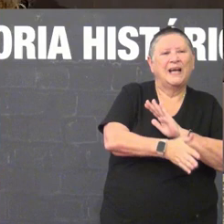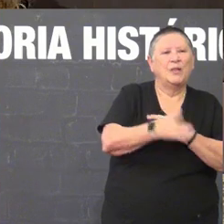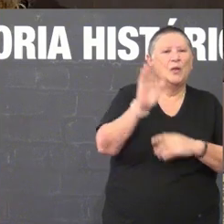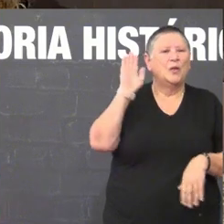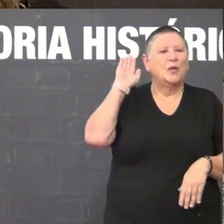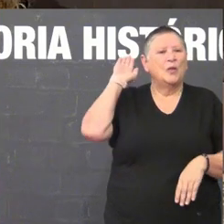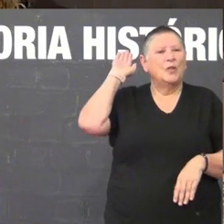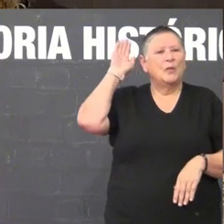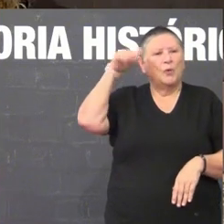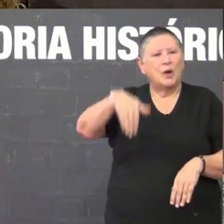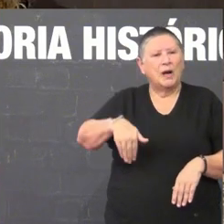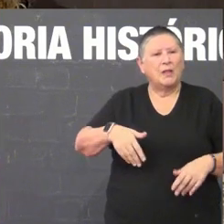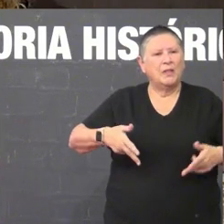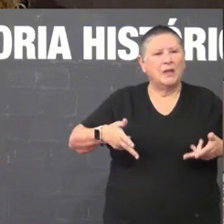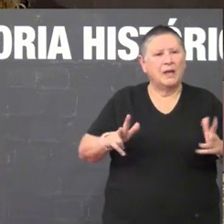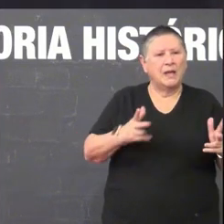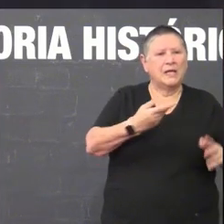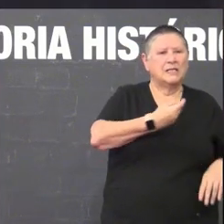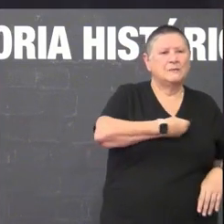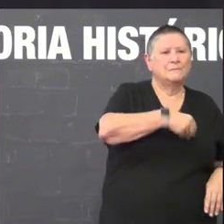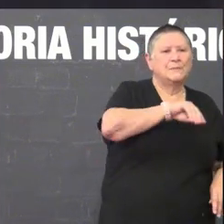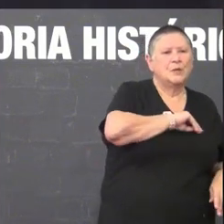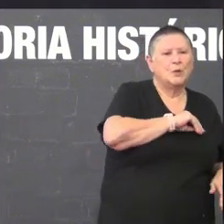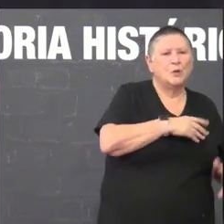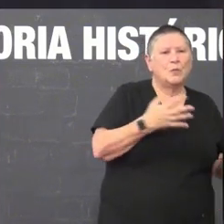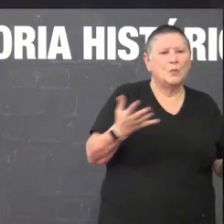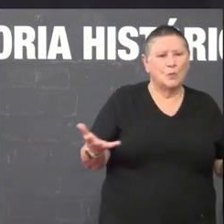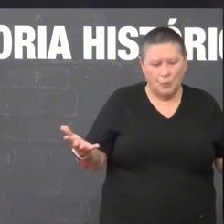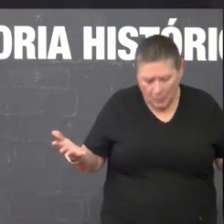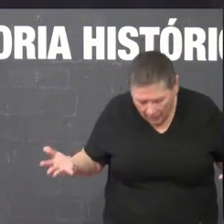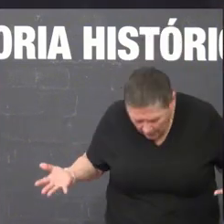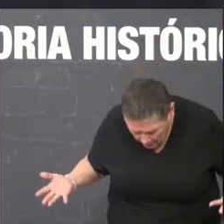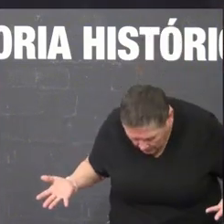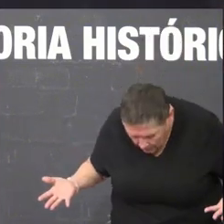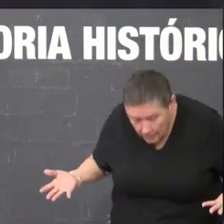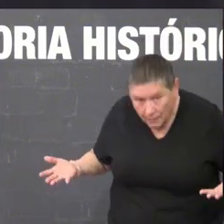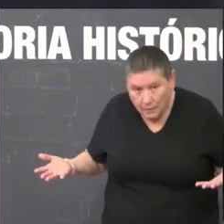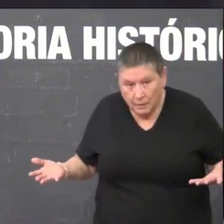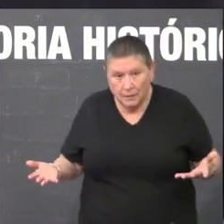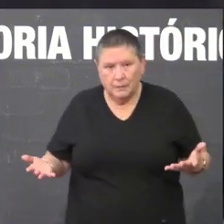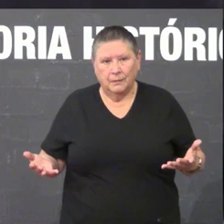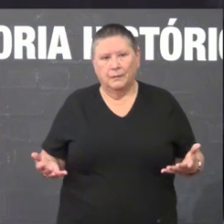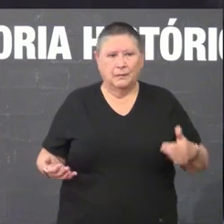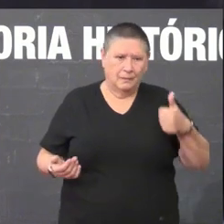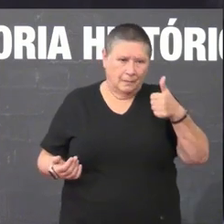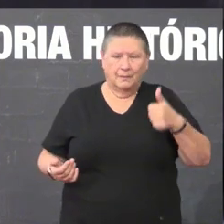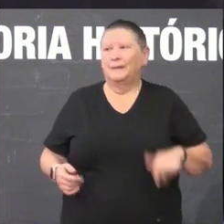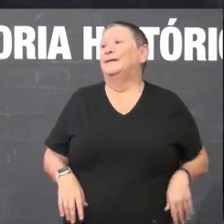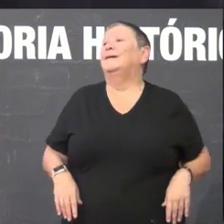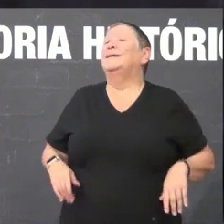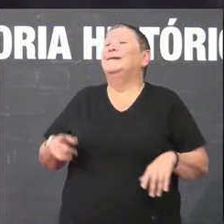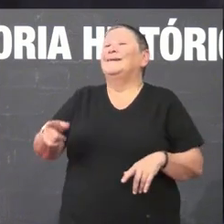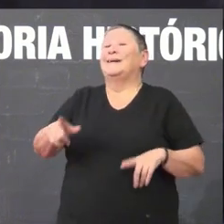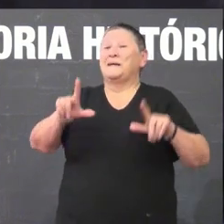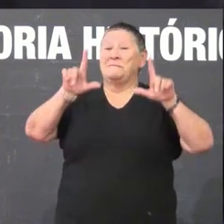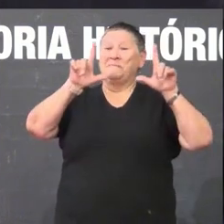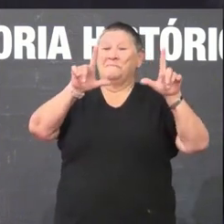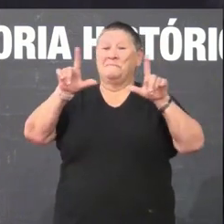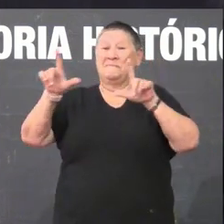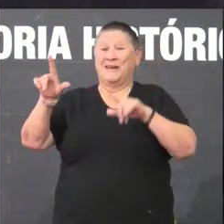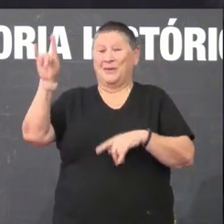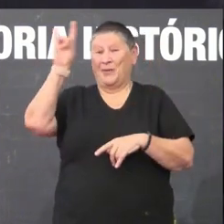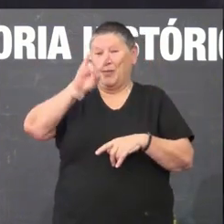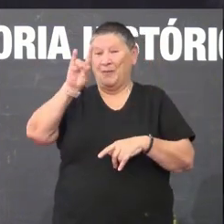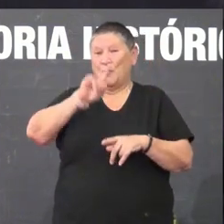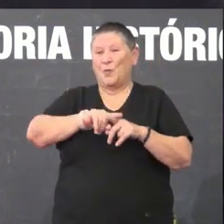ser español no Por cierto ese marco de los dos demonios si lo pensamos un momento trasladado